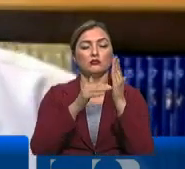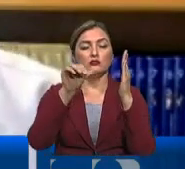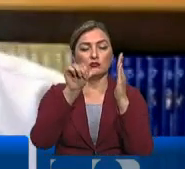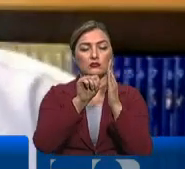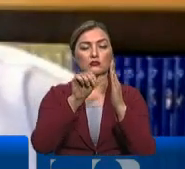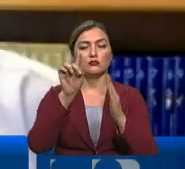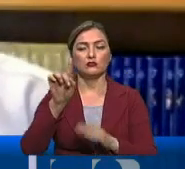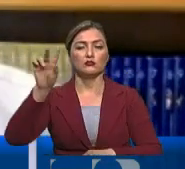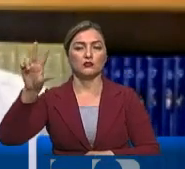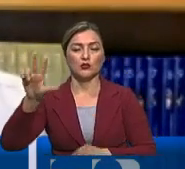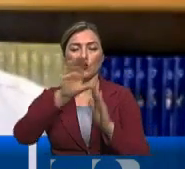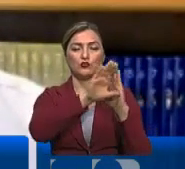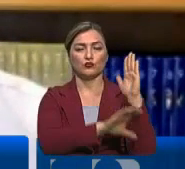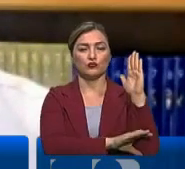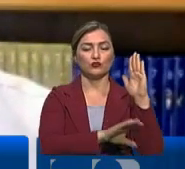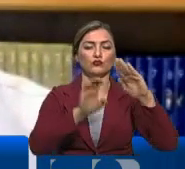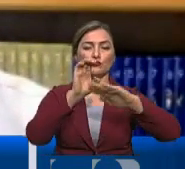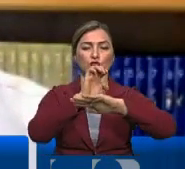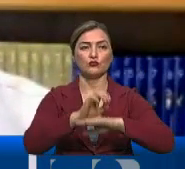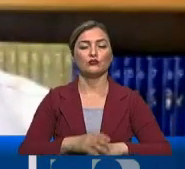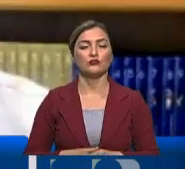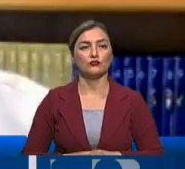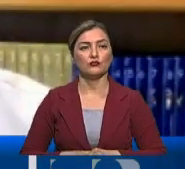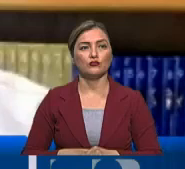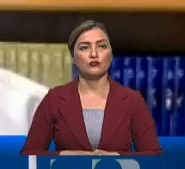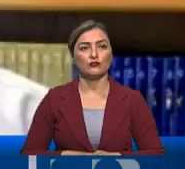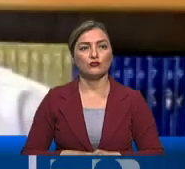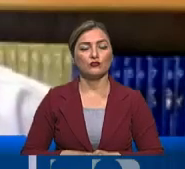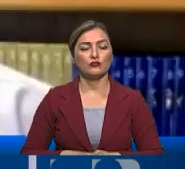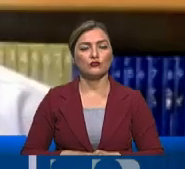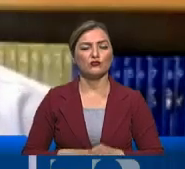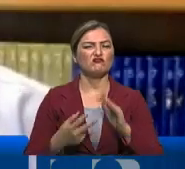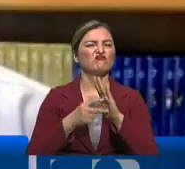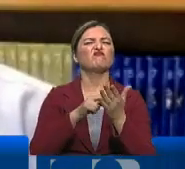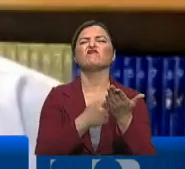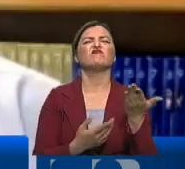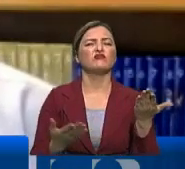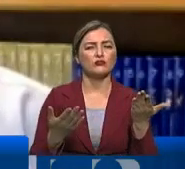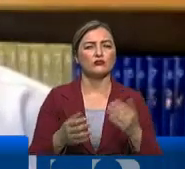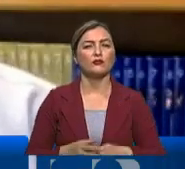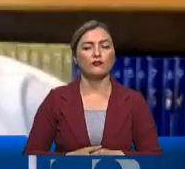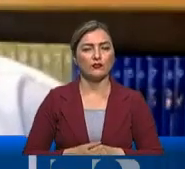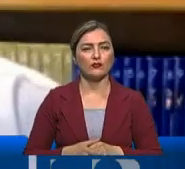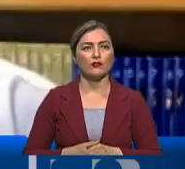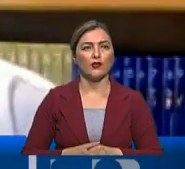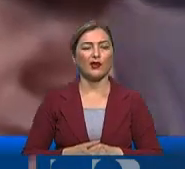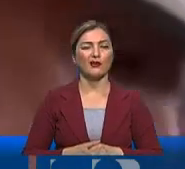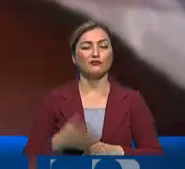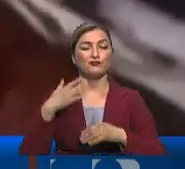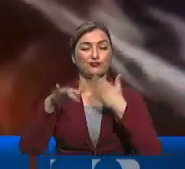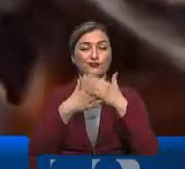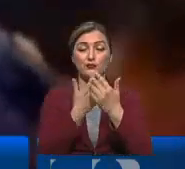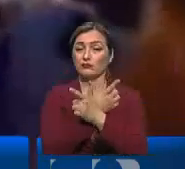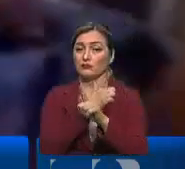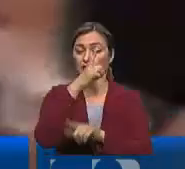artículos 1 y 3 de la Constitución de la República, que tienen que ver con la laicidad en un Estado.